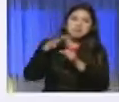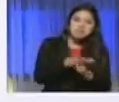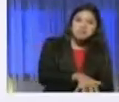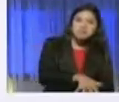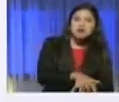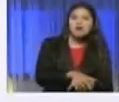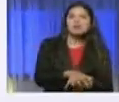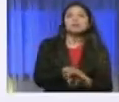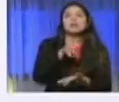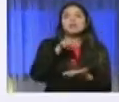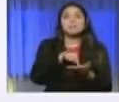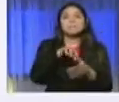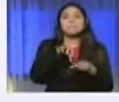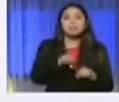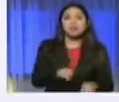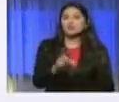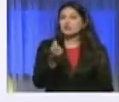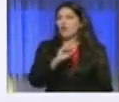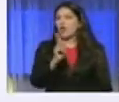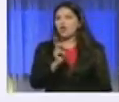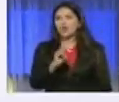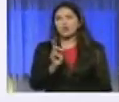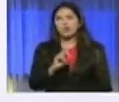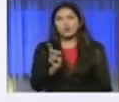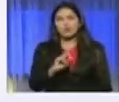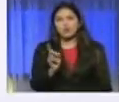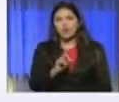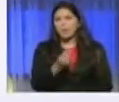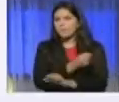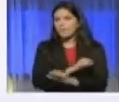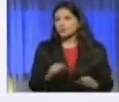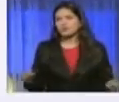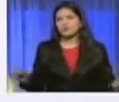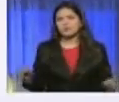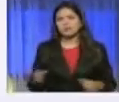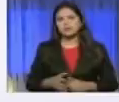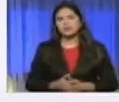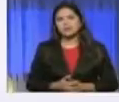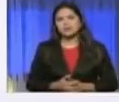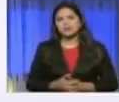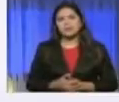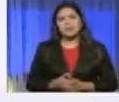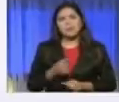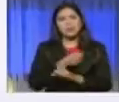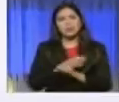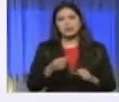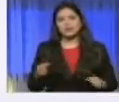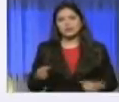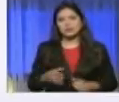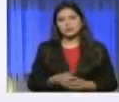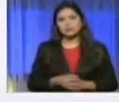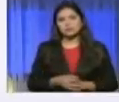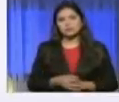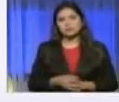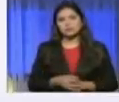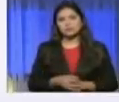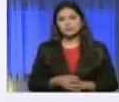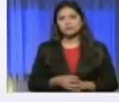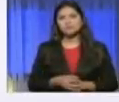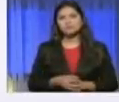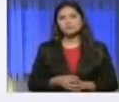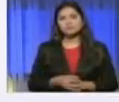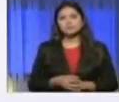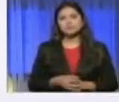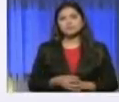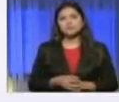de dependencia. No, no podemos dar marcha atrás, pasos en falso. No, no al ALCA, hay que